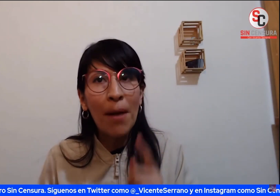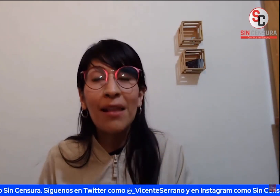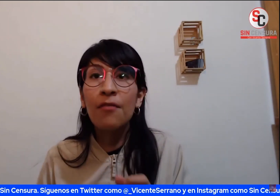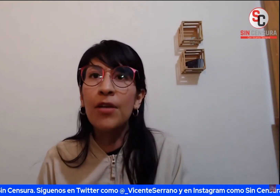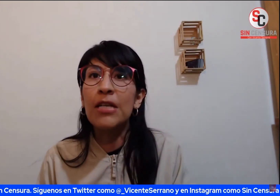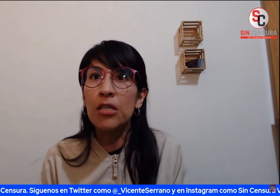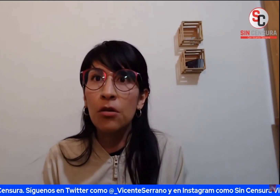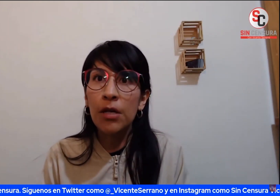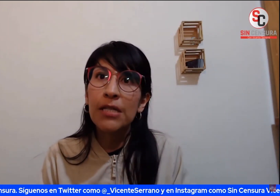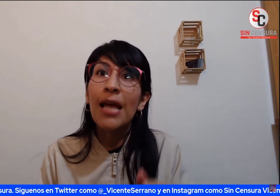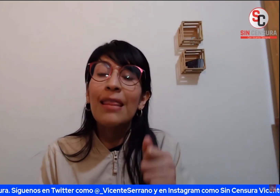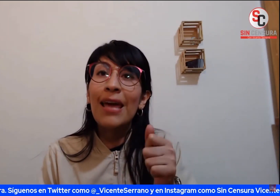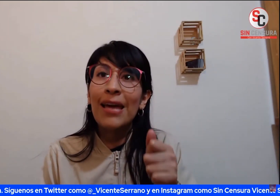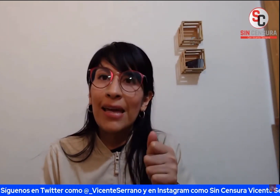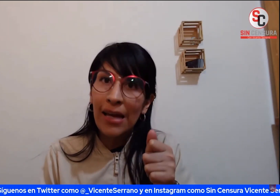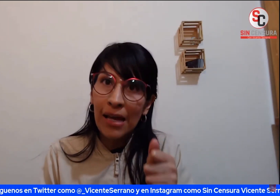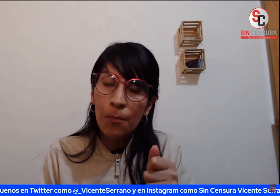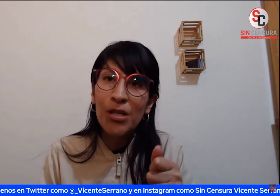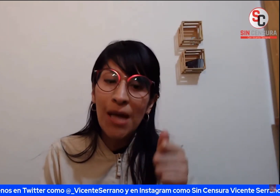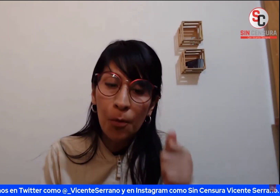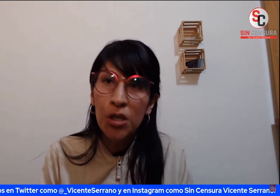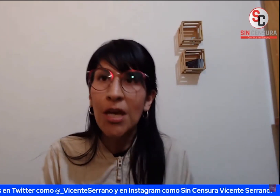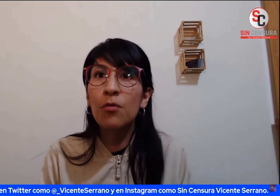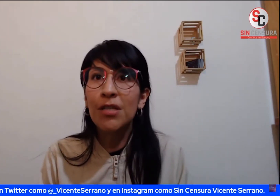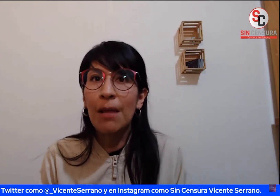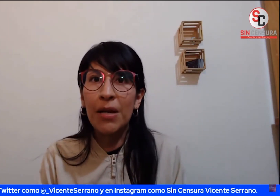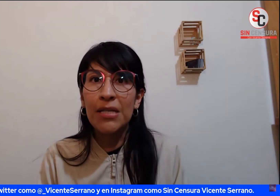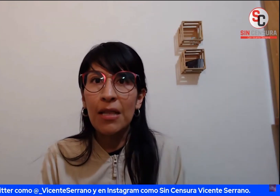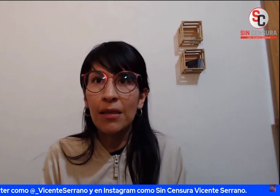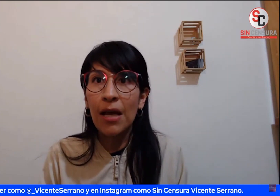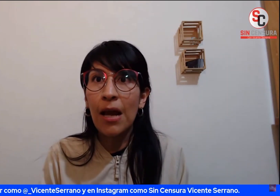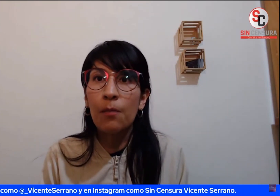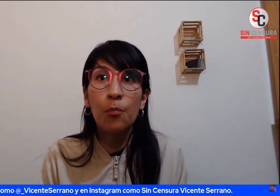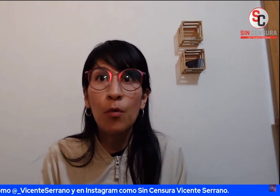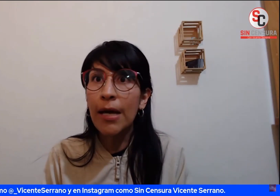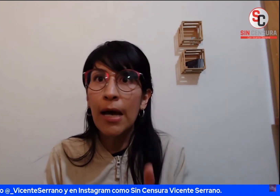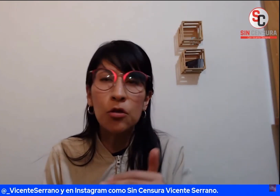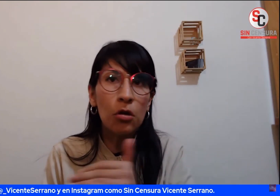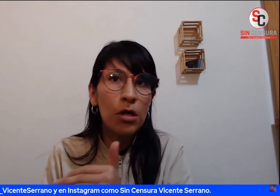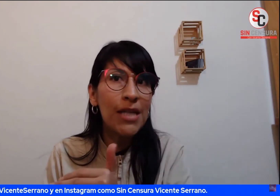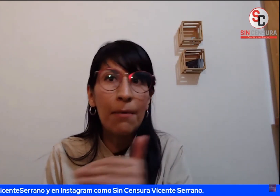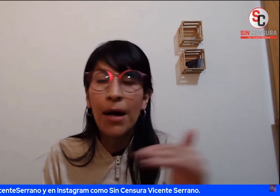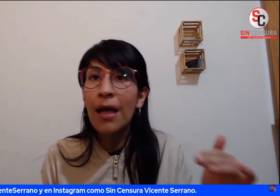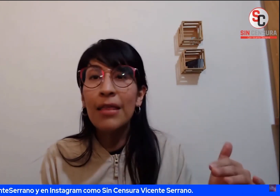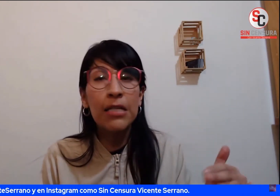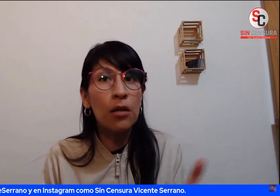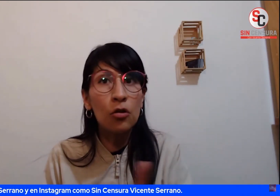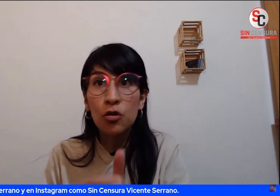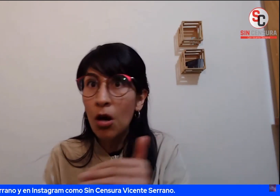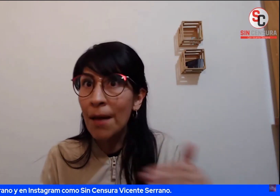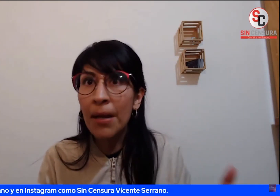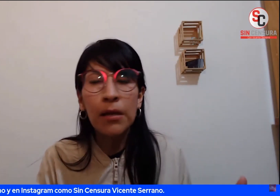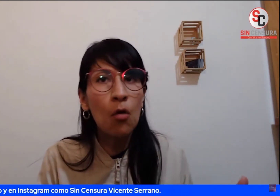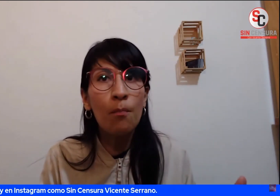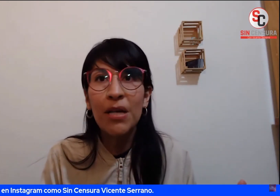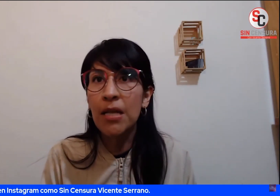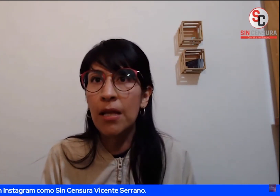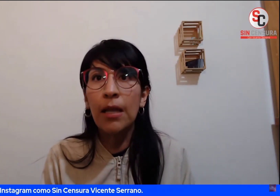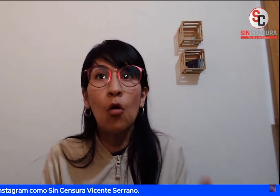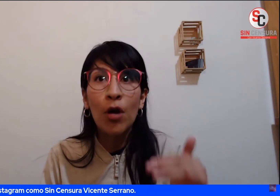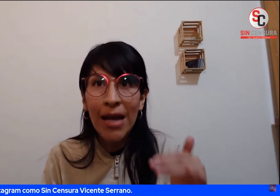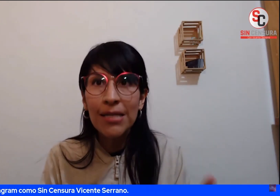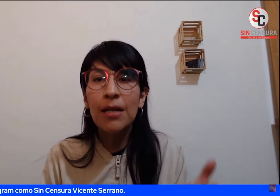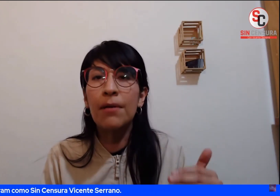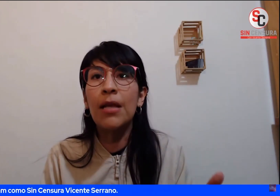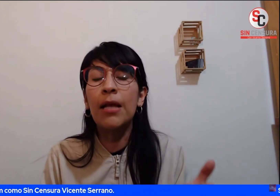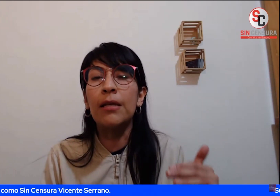momento de tomar definiciones, de que pues apoyemos al presidente de la República. Yo lo estaba diciendo, solamente un